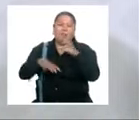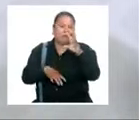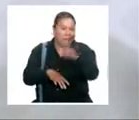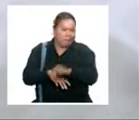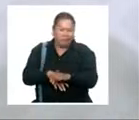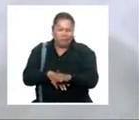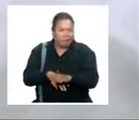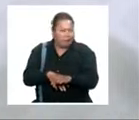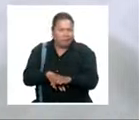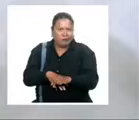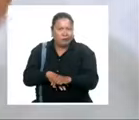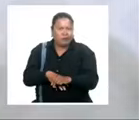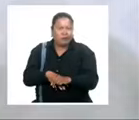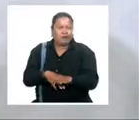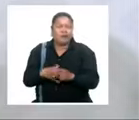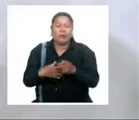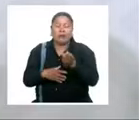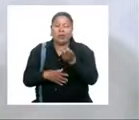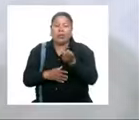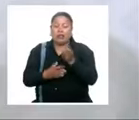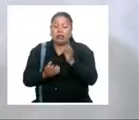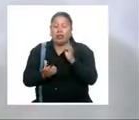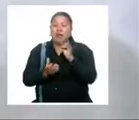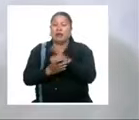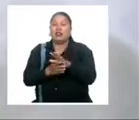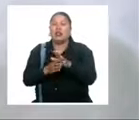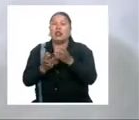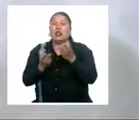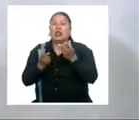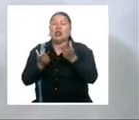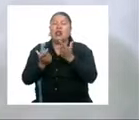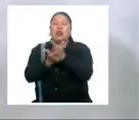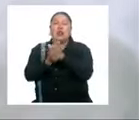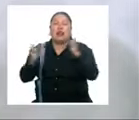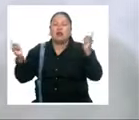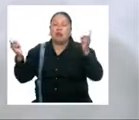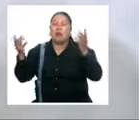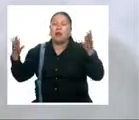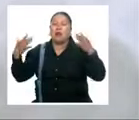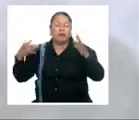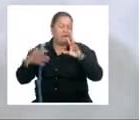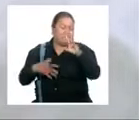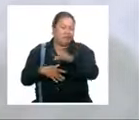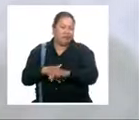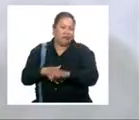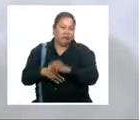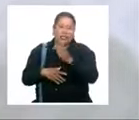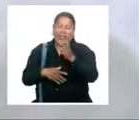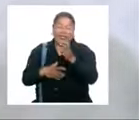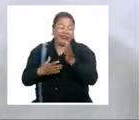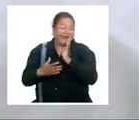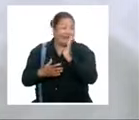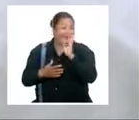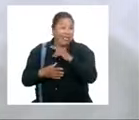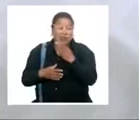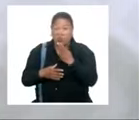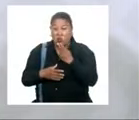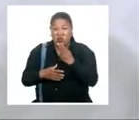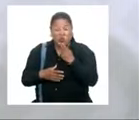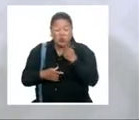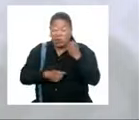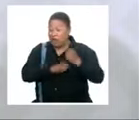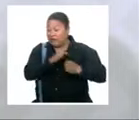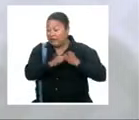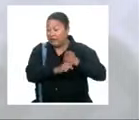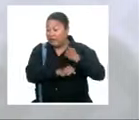o la basura a campo abierto. Eso fue un desorden por muchos